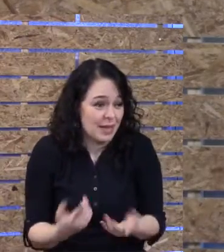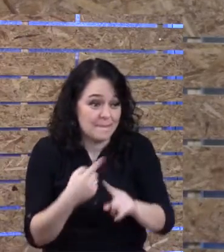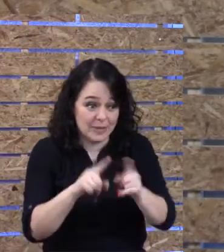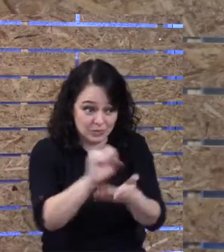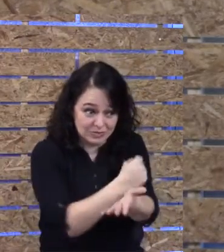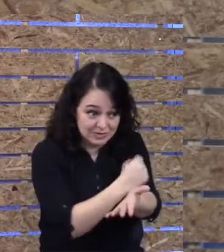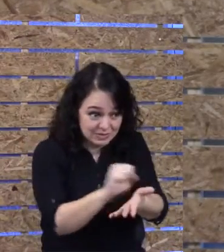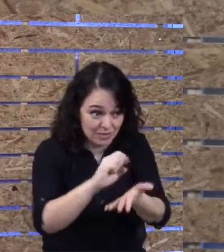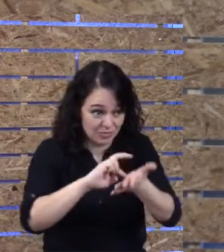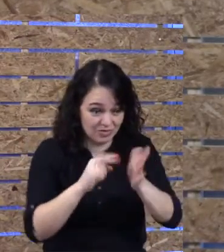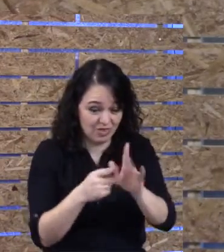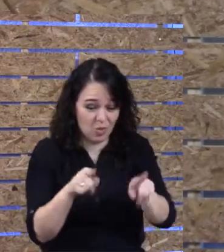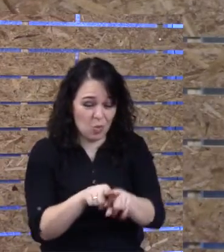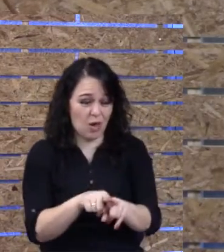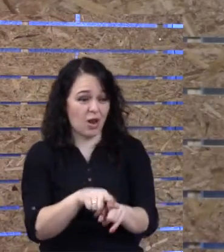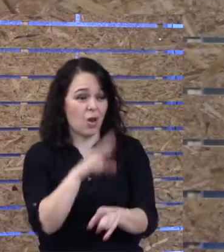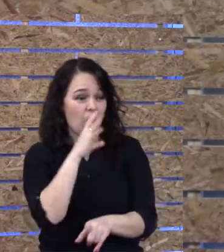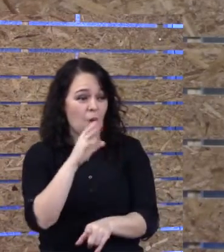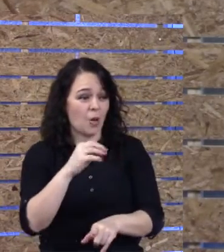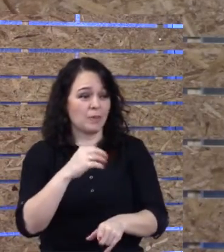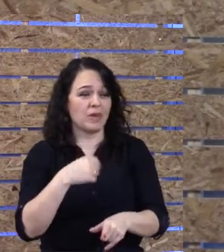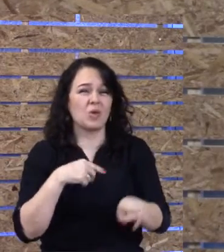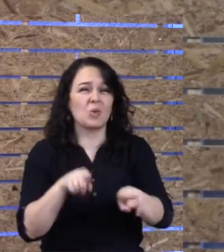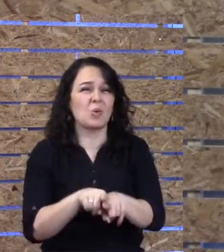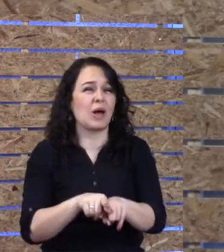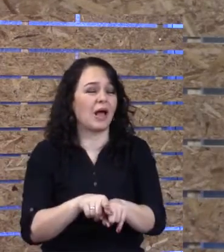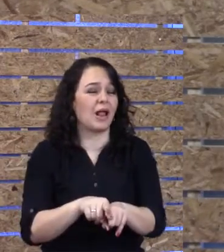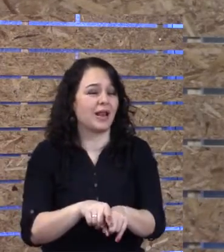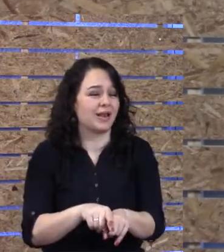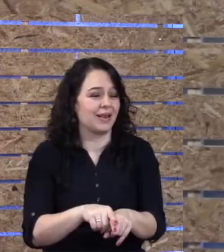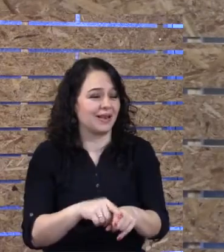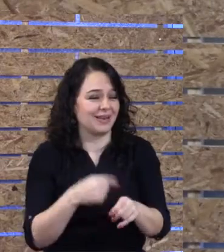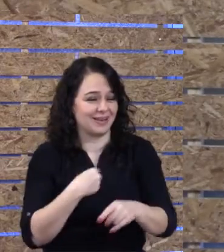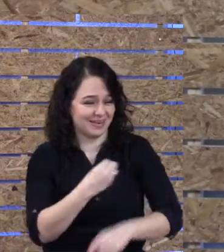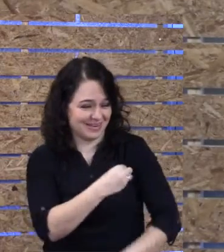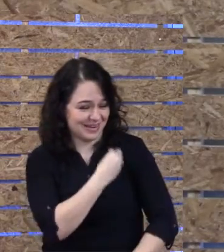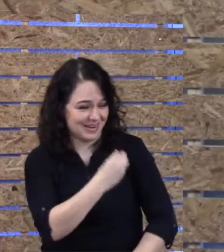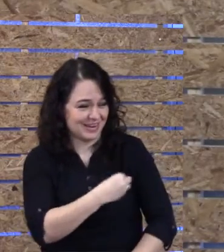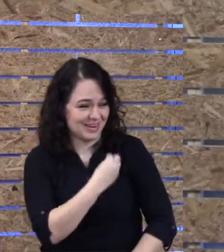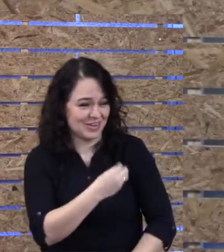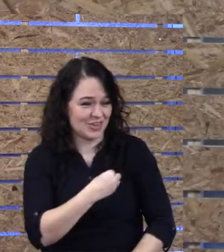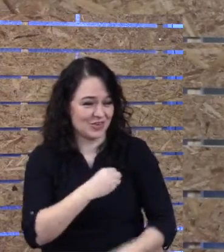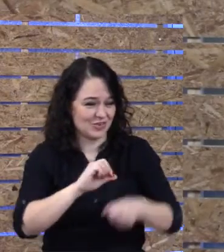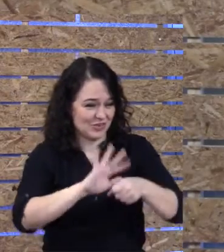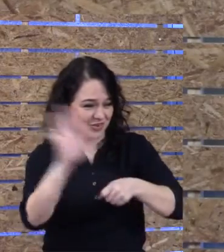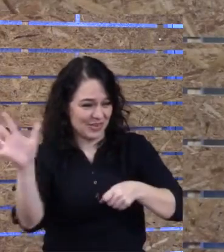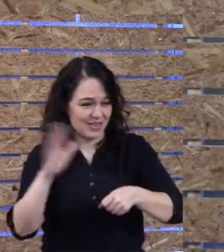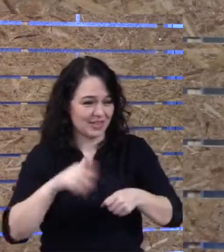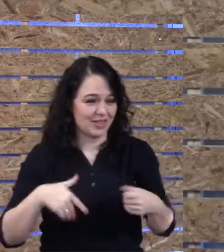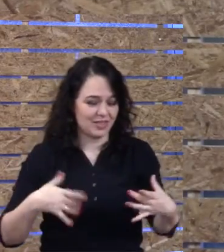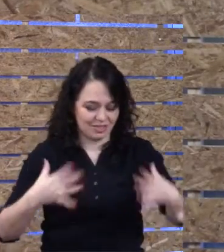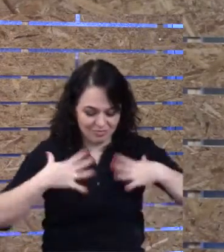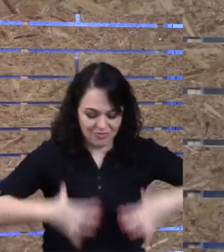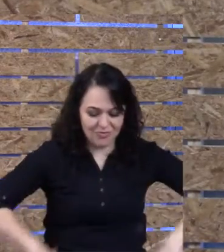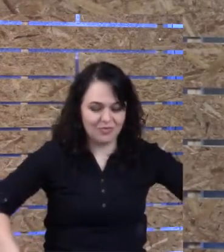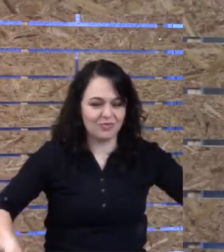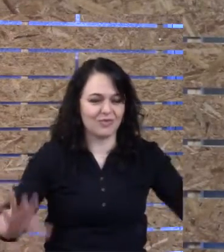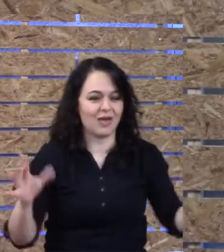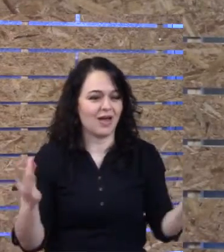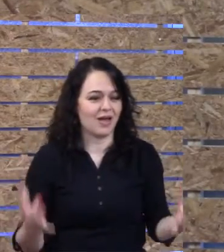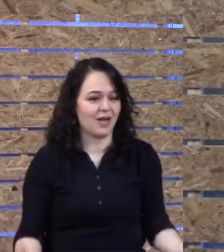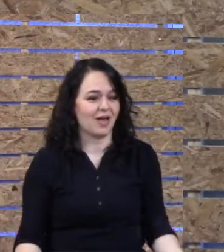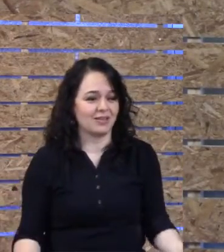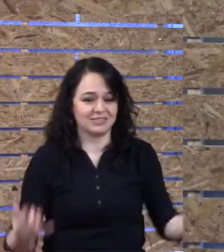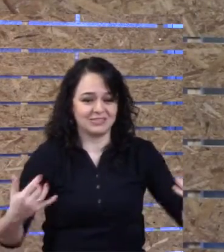que sentado en una túnica anaranjada, no le importa el mundo. No. En el